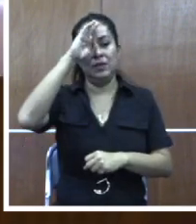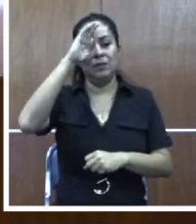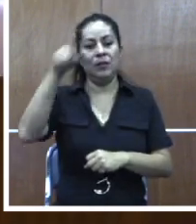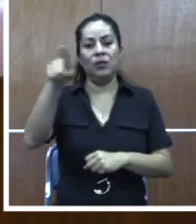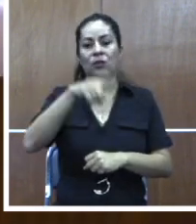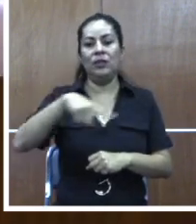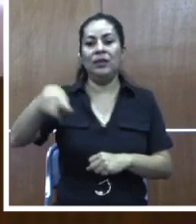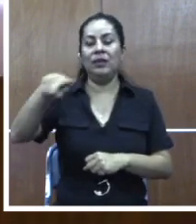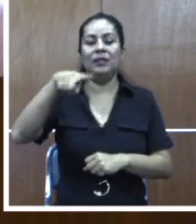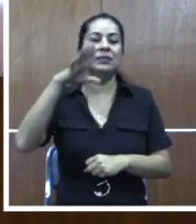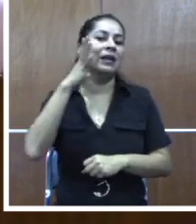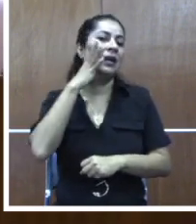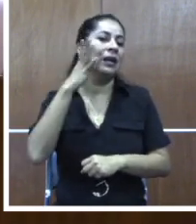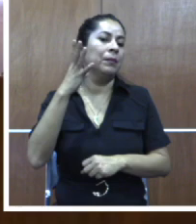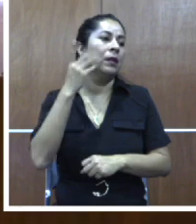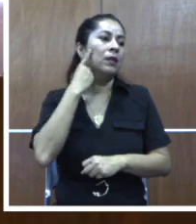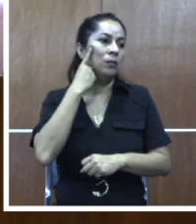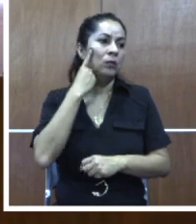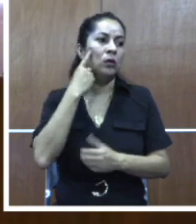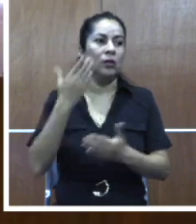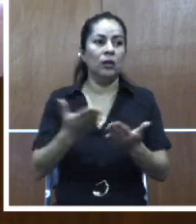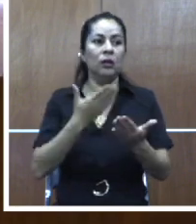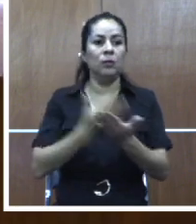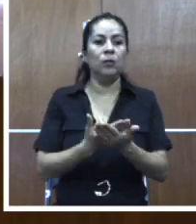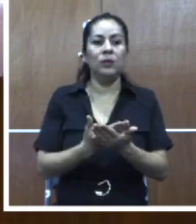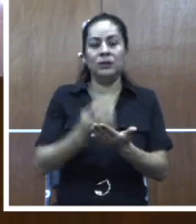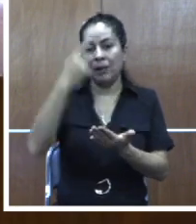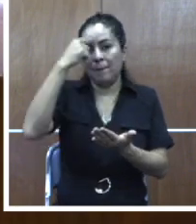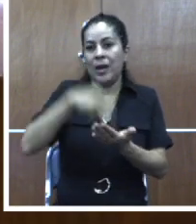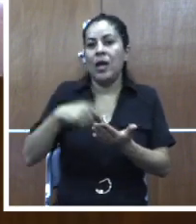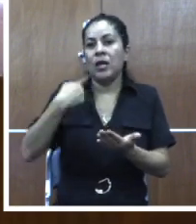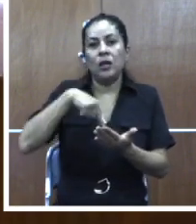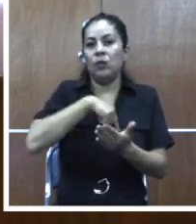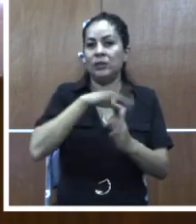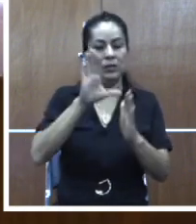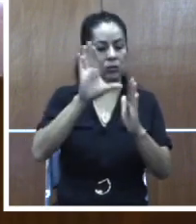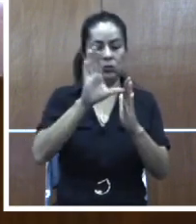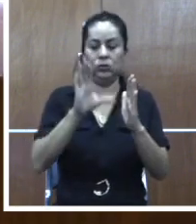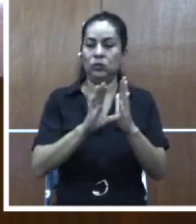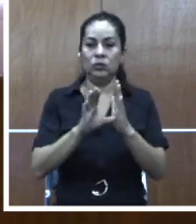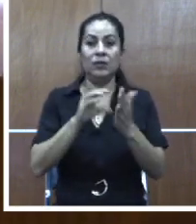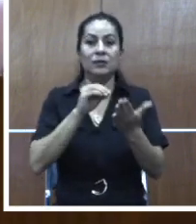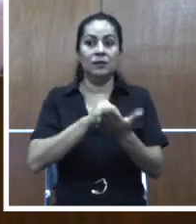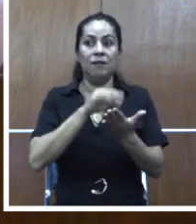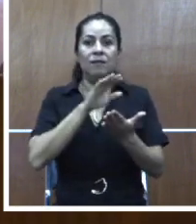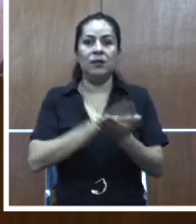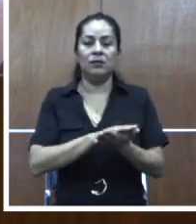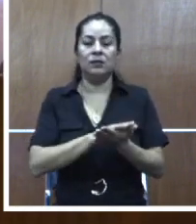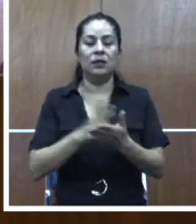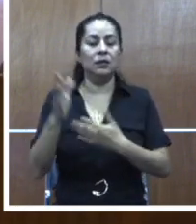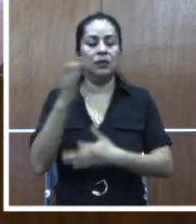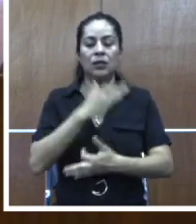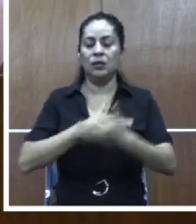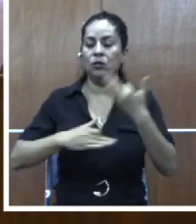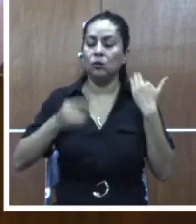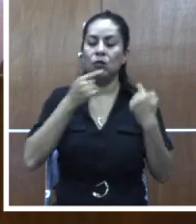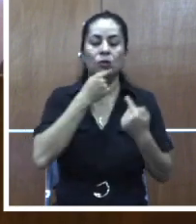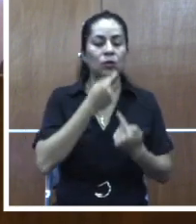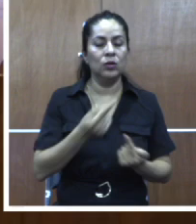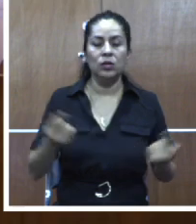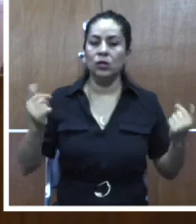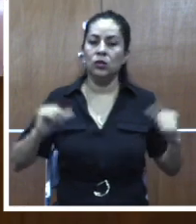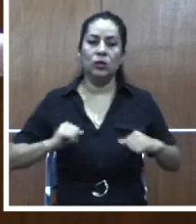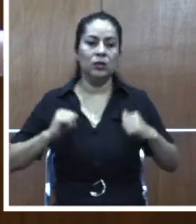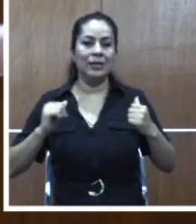consideración de esta honorable soberanía la iniciativa para que nuestra Constitución se establezca que toda niña, niño